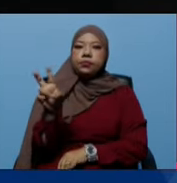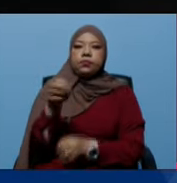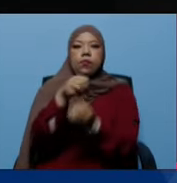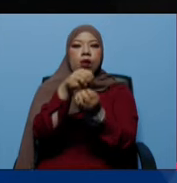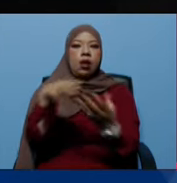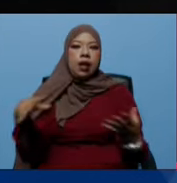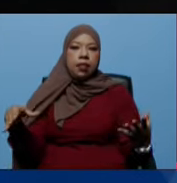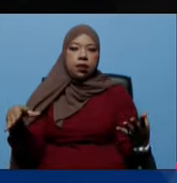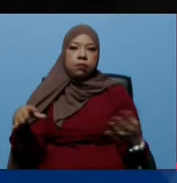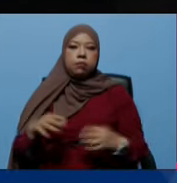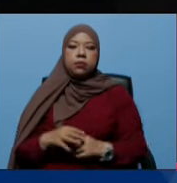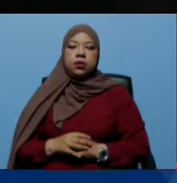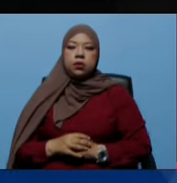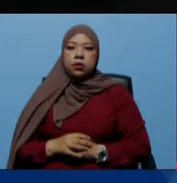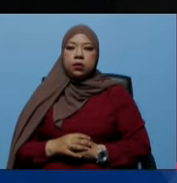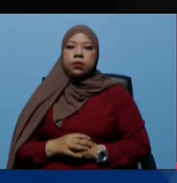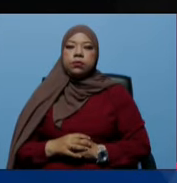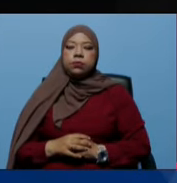es pública.